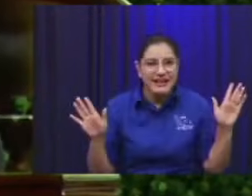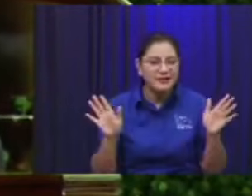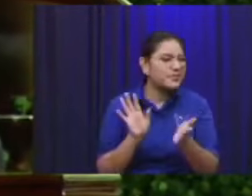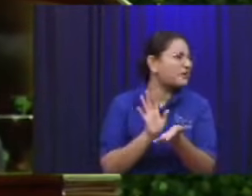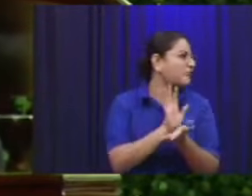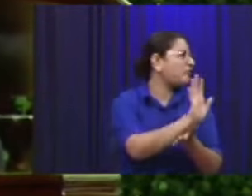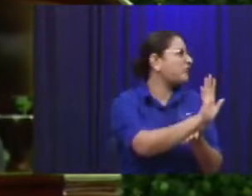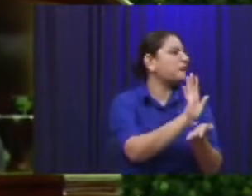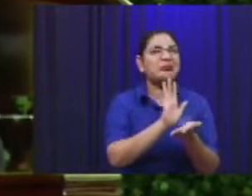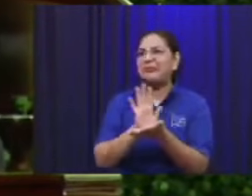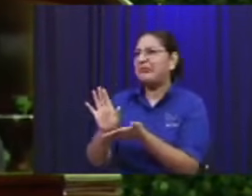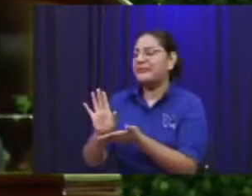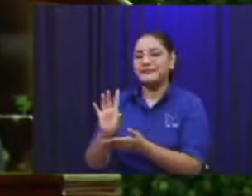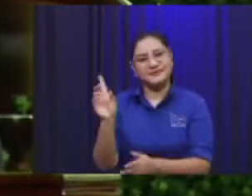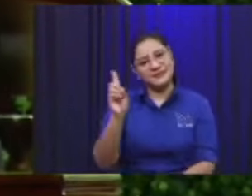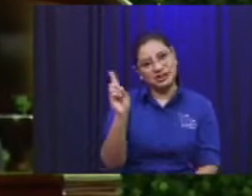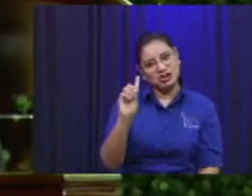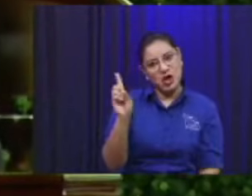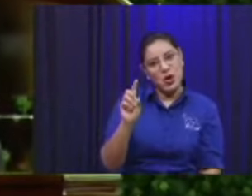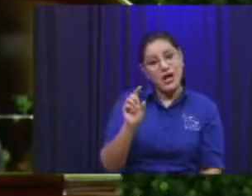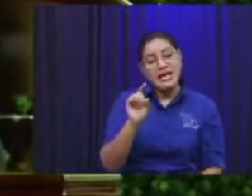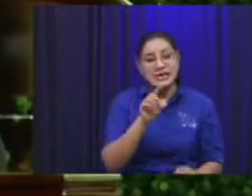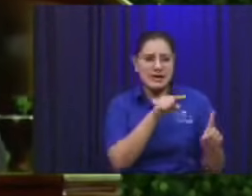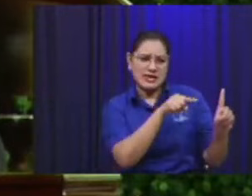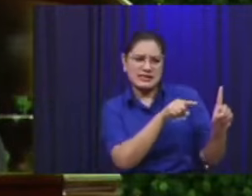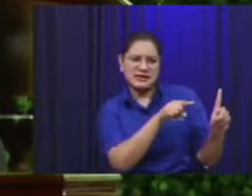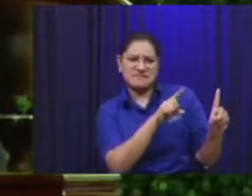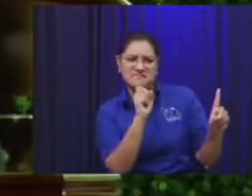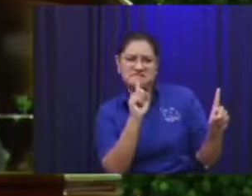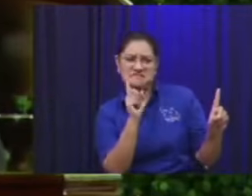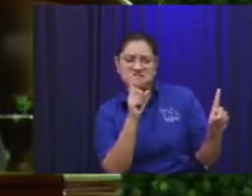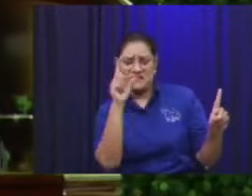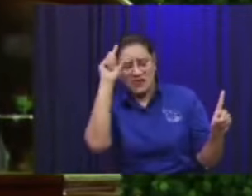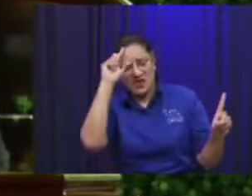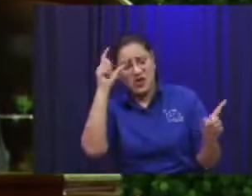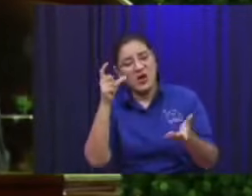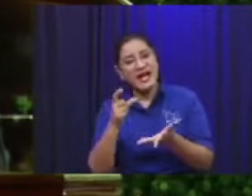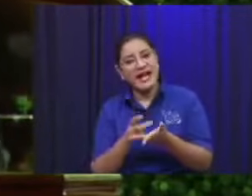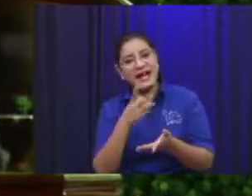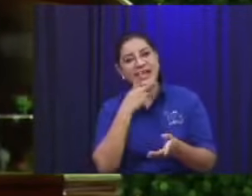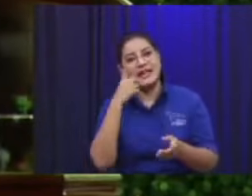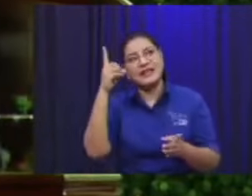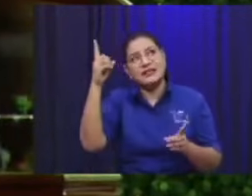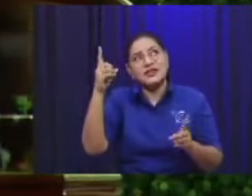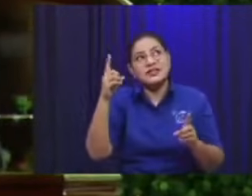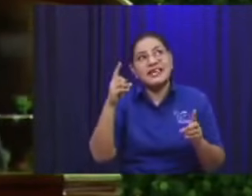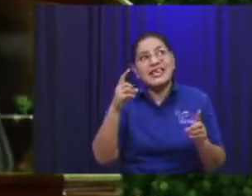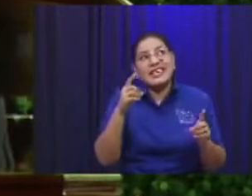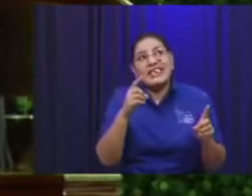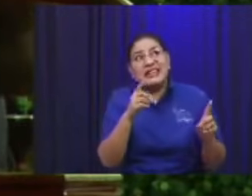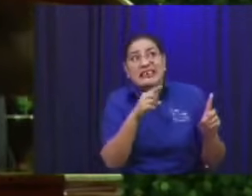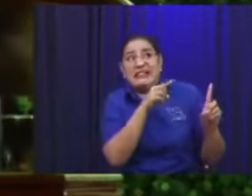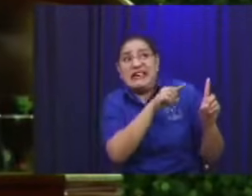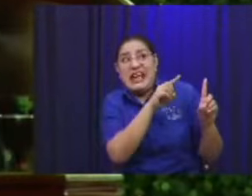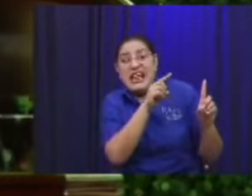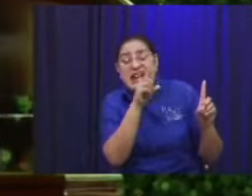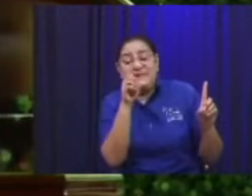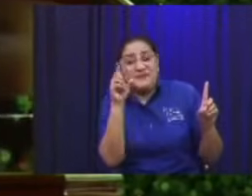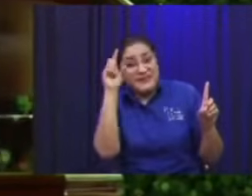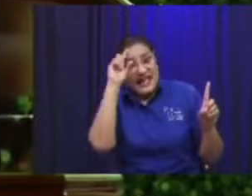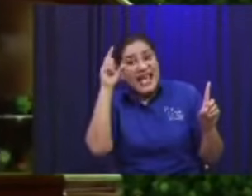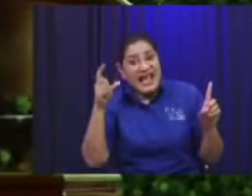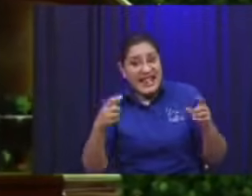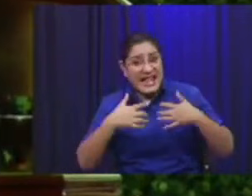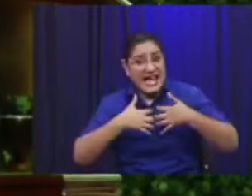ateo no le puede decir que porque él no cree en dios y cree digamos que en la ciencia o como dice la